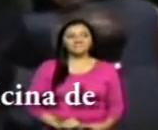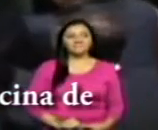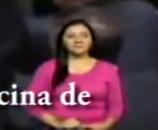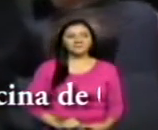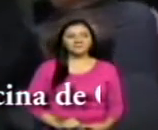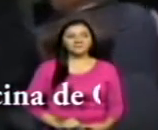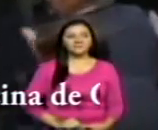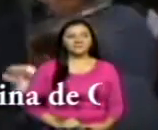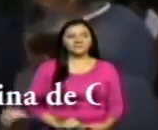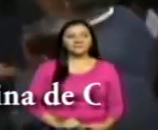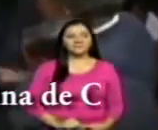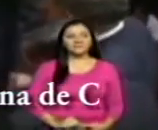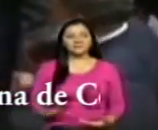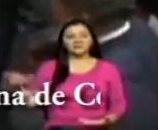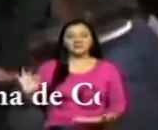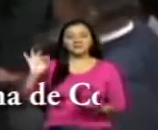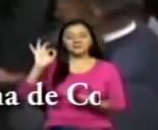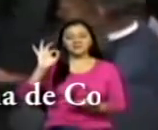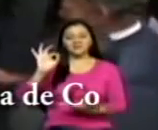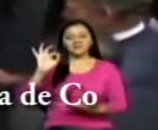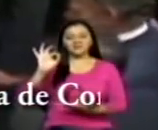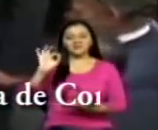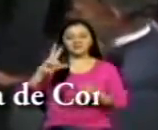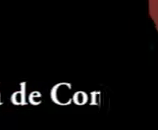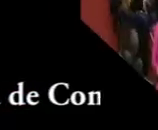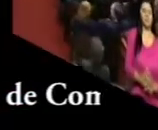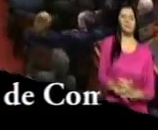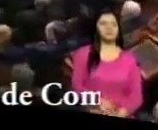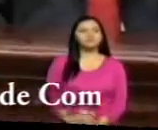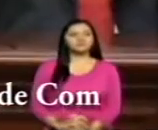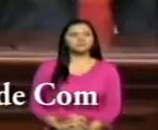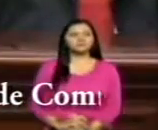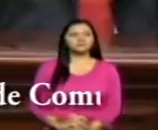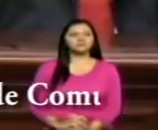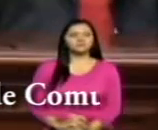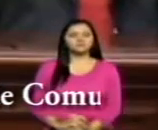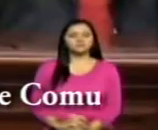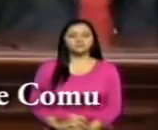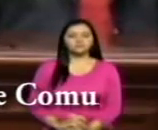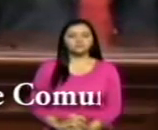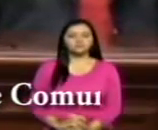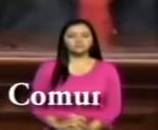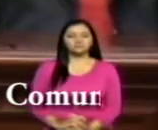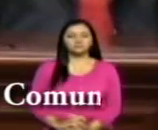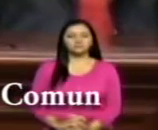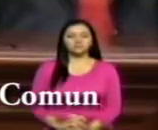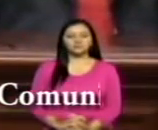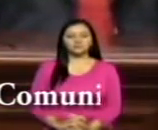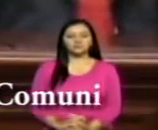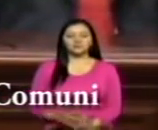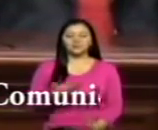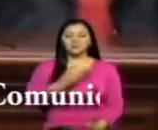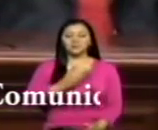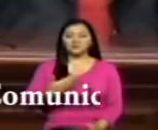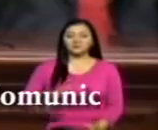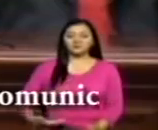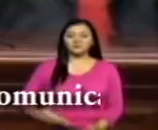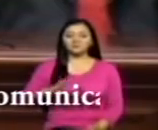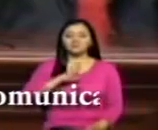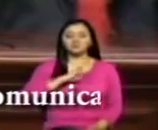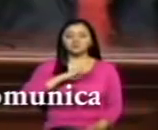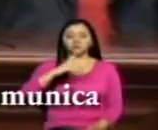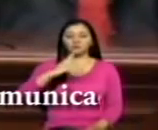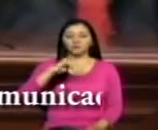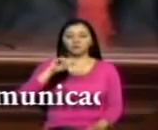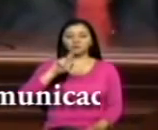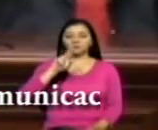Y a los representantes de Nicaragua, de Uruguay y Honduras. Invito al presidente electo de la República, señor Pedro